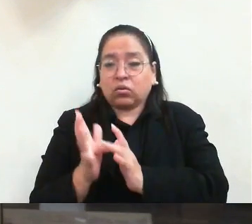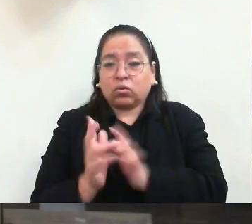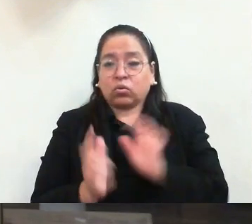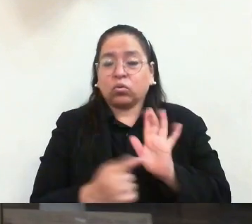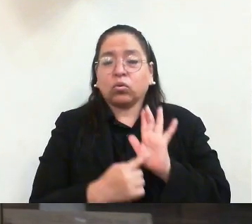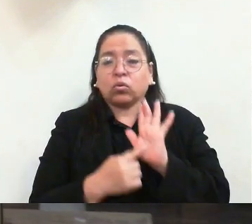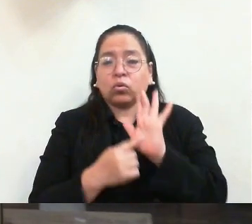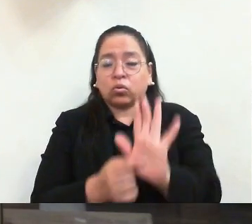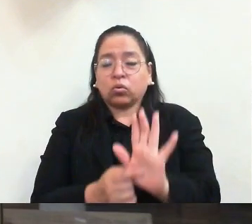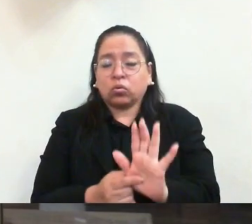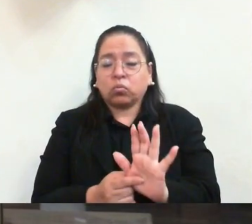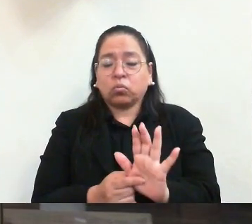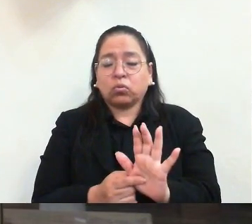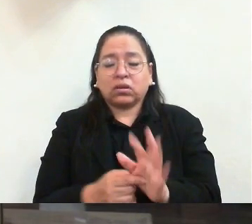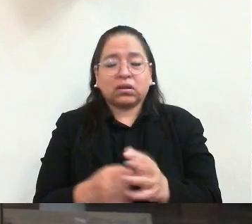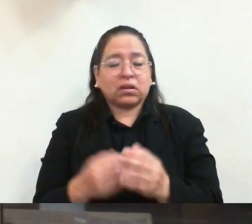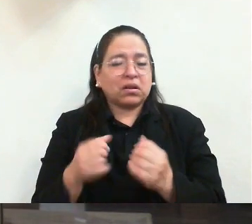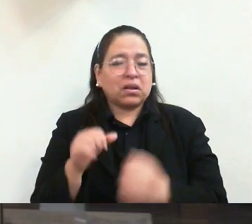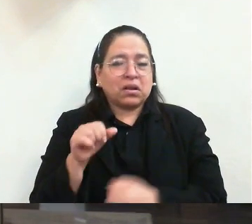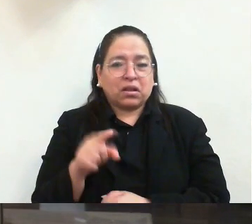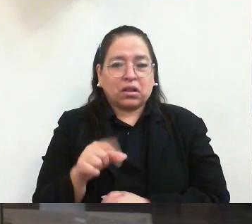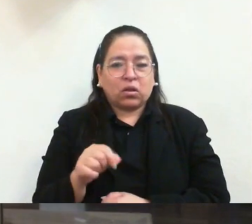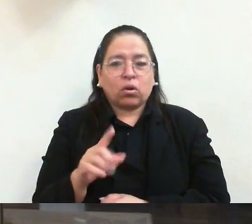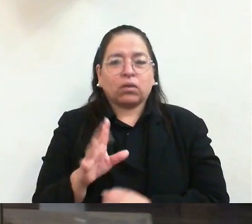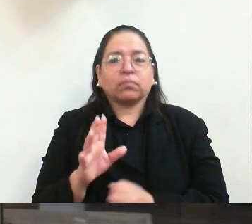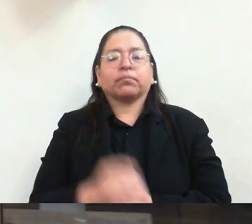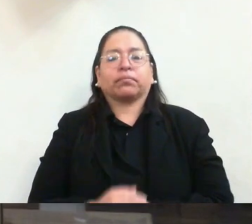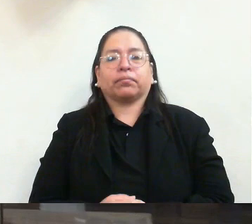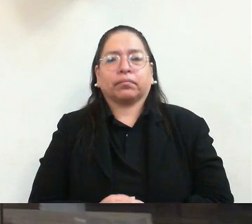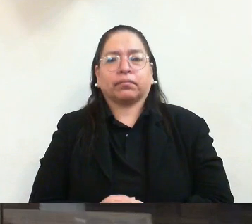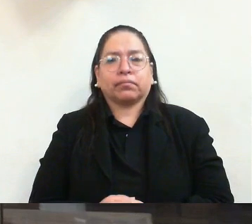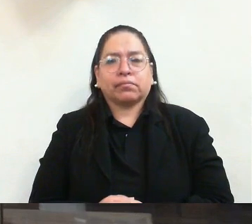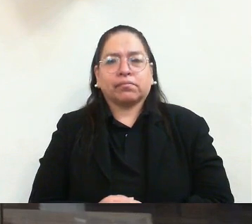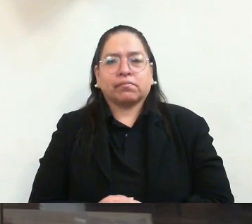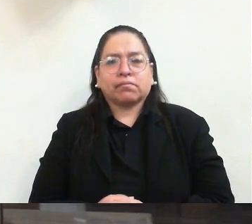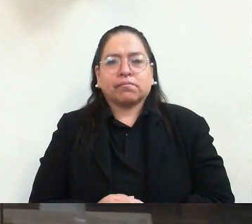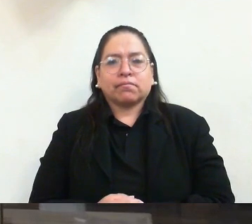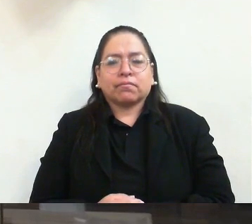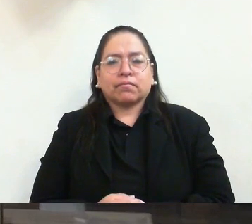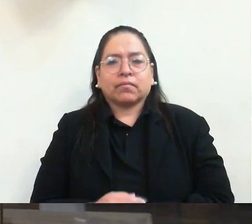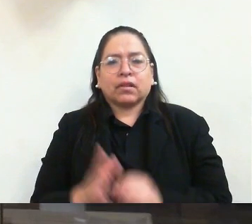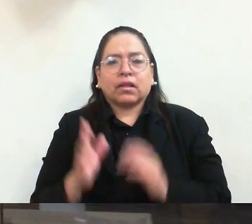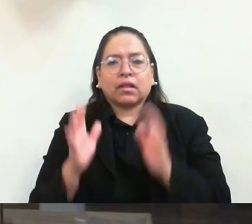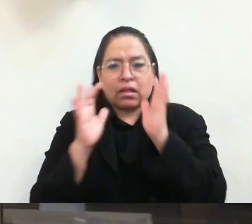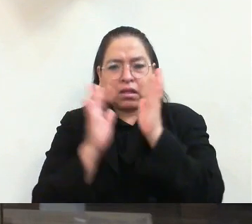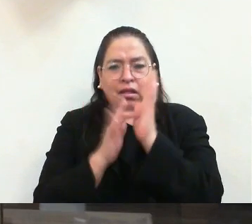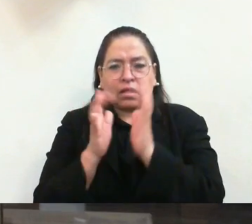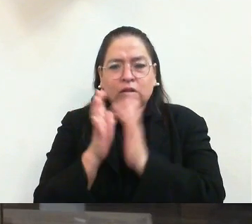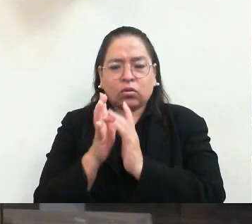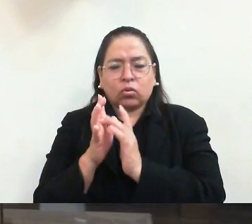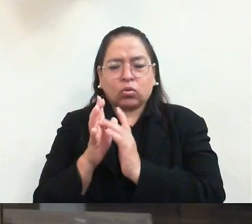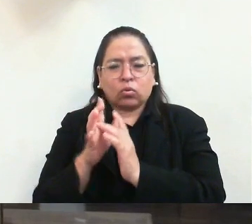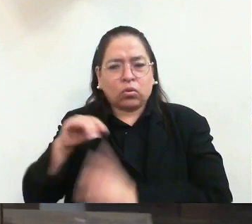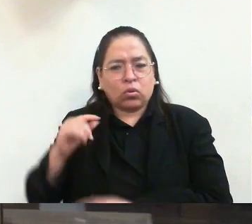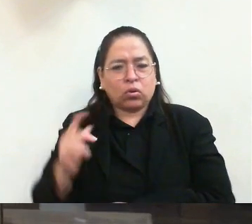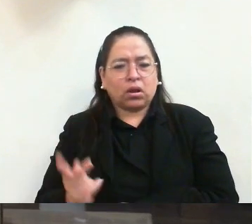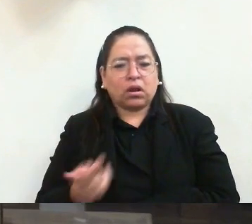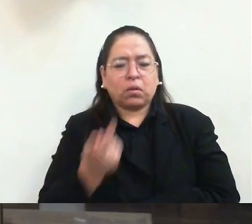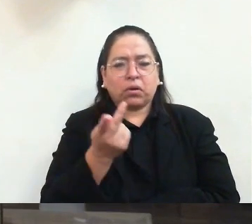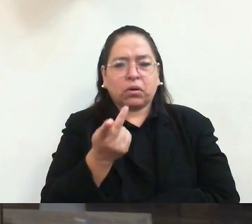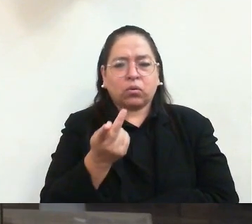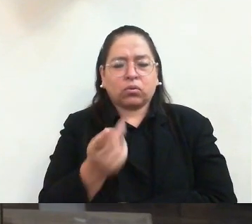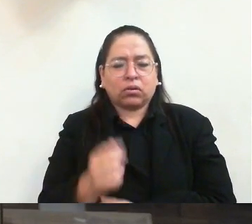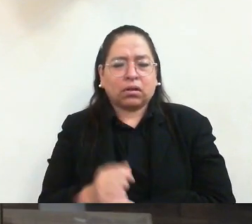al inicio se inclina y escribe en el suelo nadie